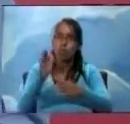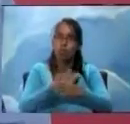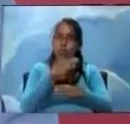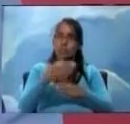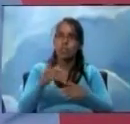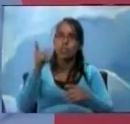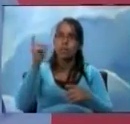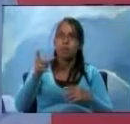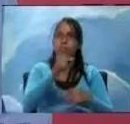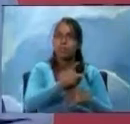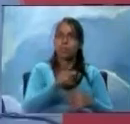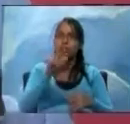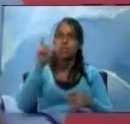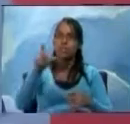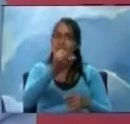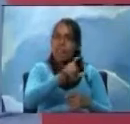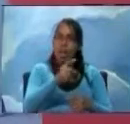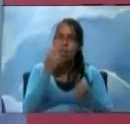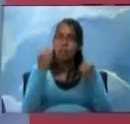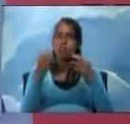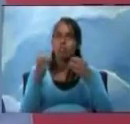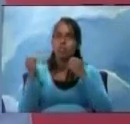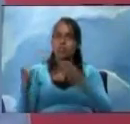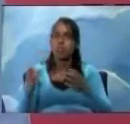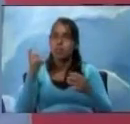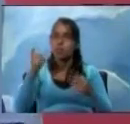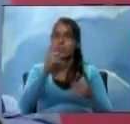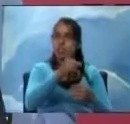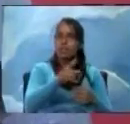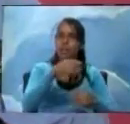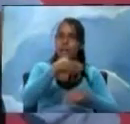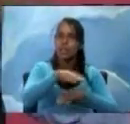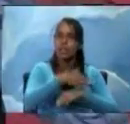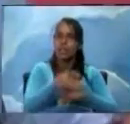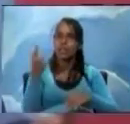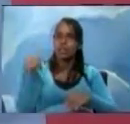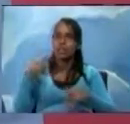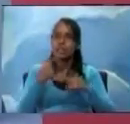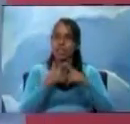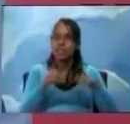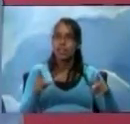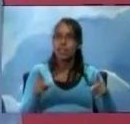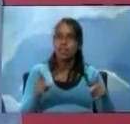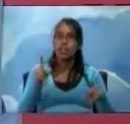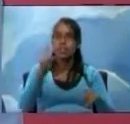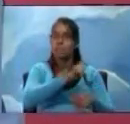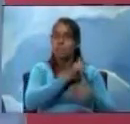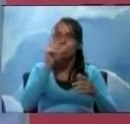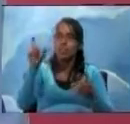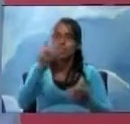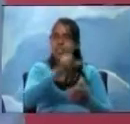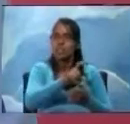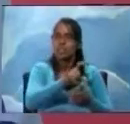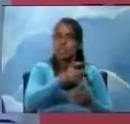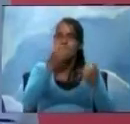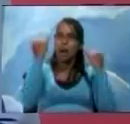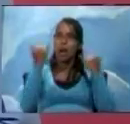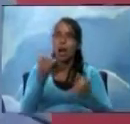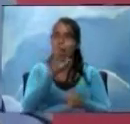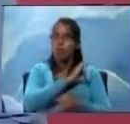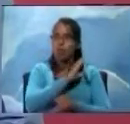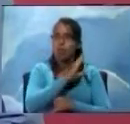personas que están padeciendo necesidad. Hay muchas personas en la calle que tienen diferentes tipos de necesidades.